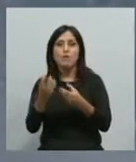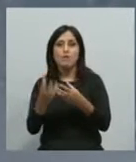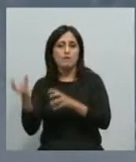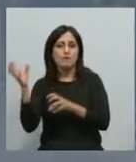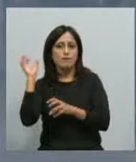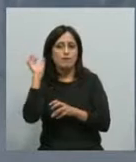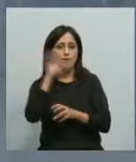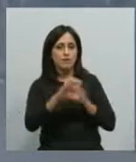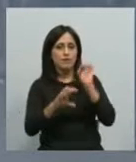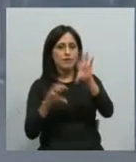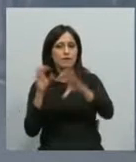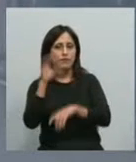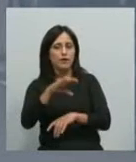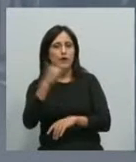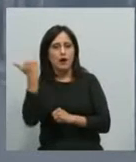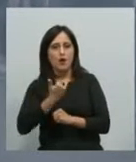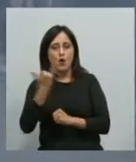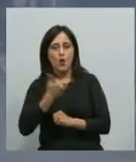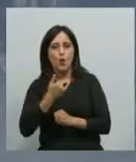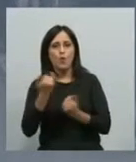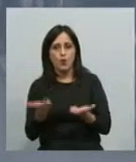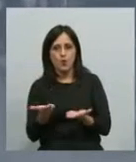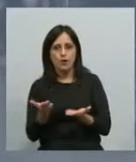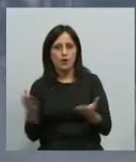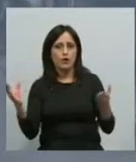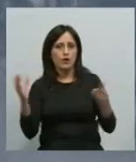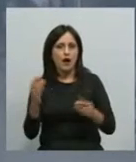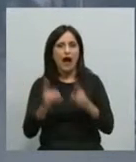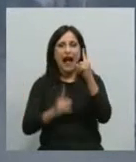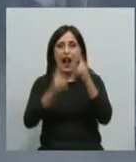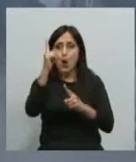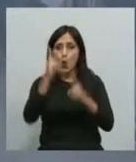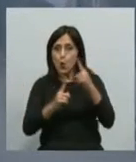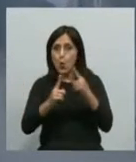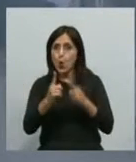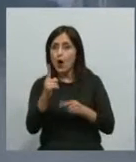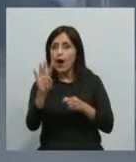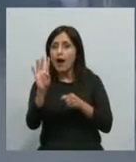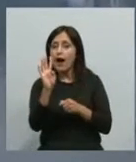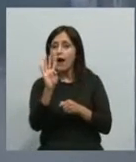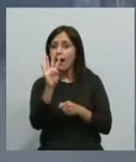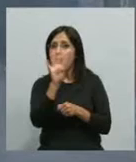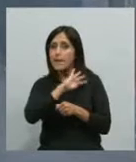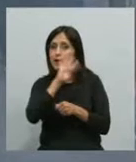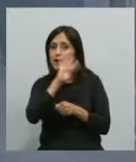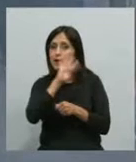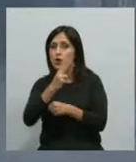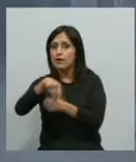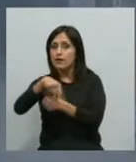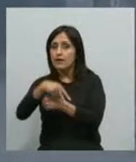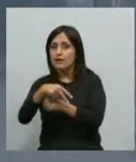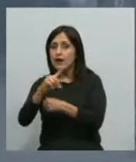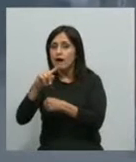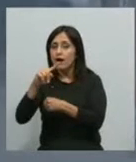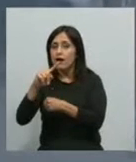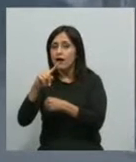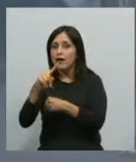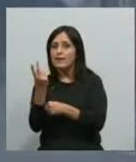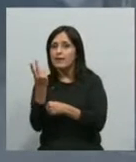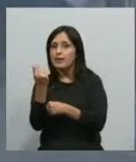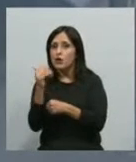muchas denuncias por parte de varios del taxis que cobraban o la tarifa diferencial la tarifa nocturna y en muchos casos también otros